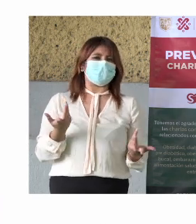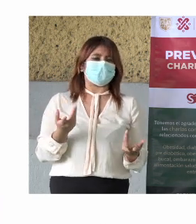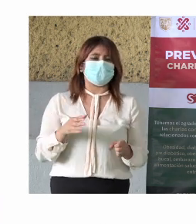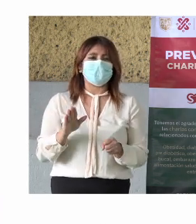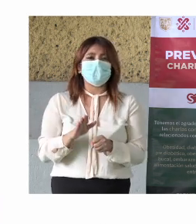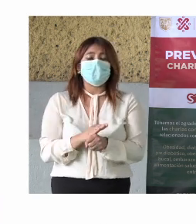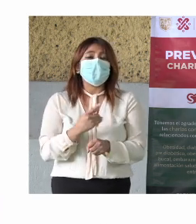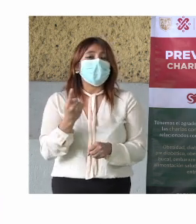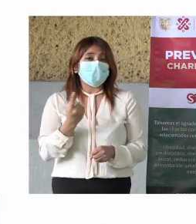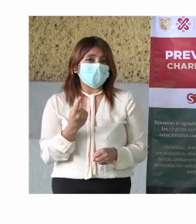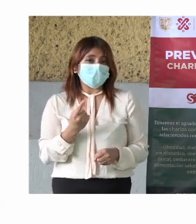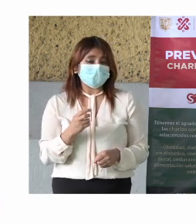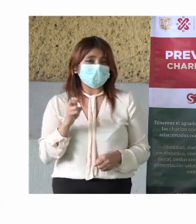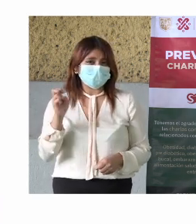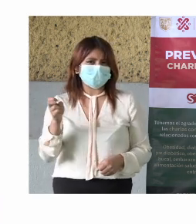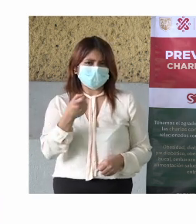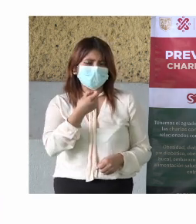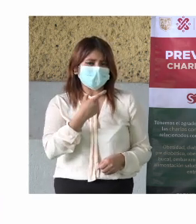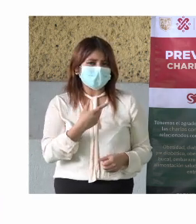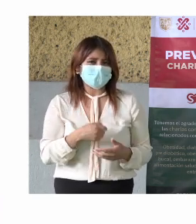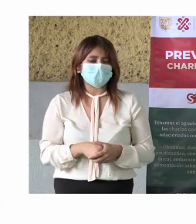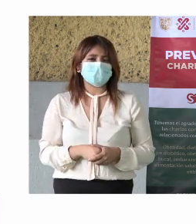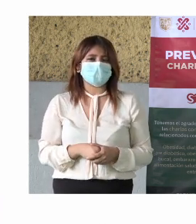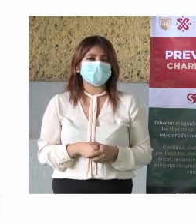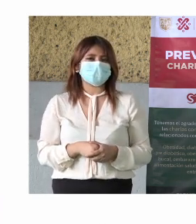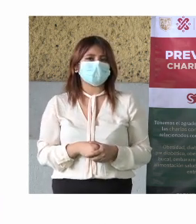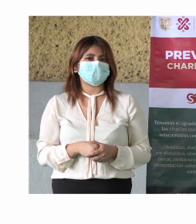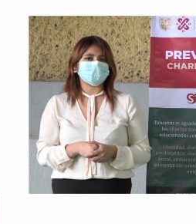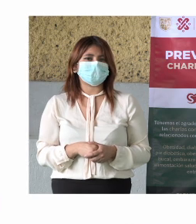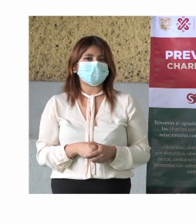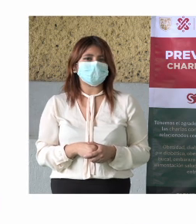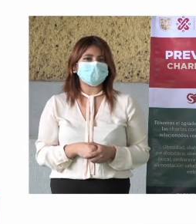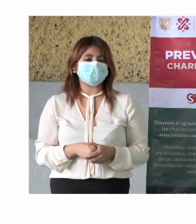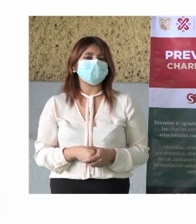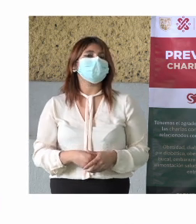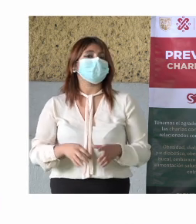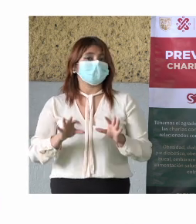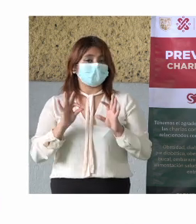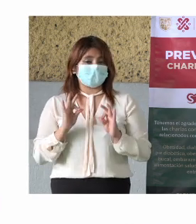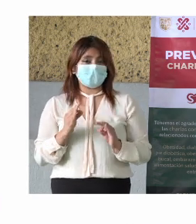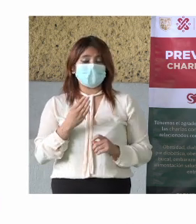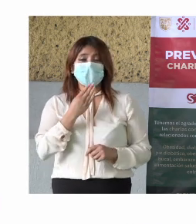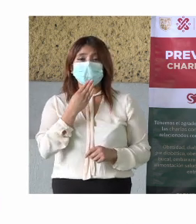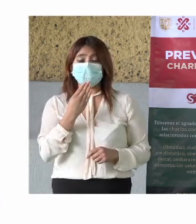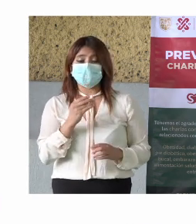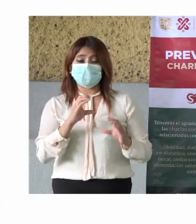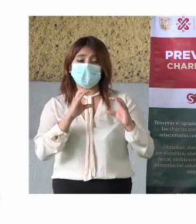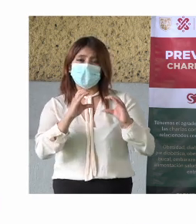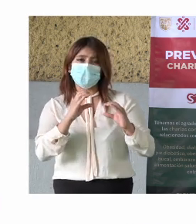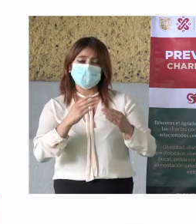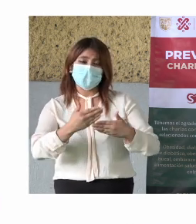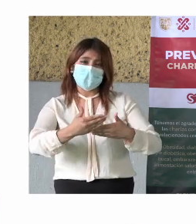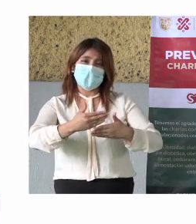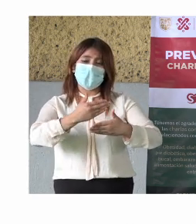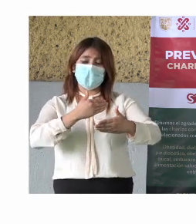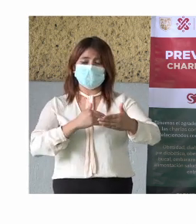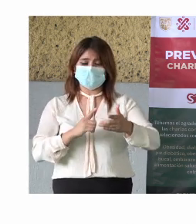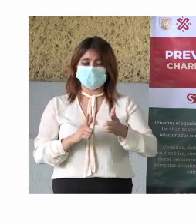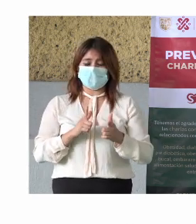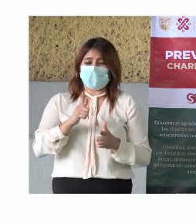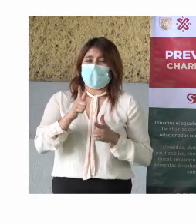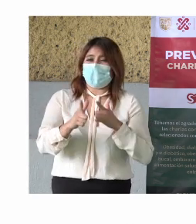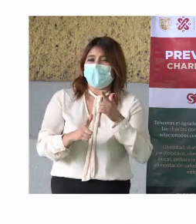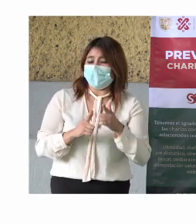porque finalmente la metformina es un medicamento que está aprobado incluso para prevenir o retrasar